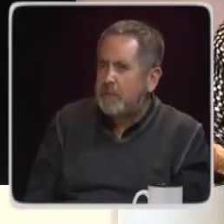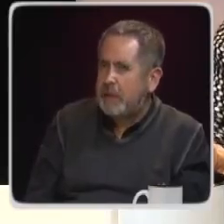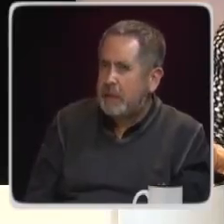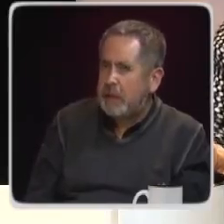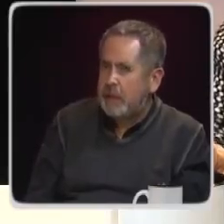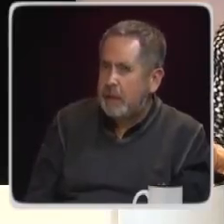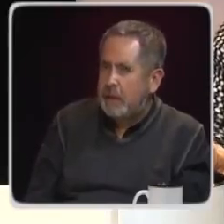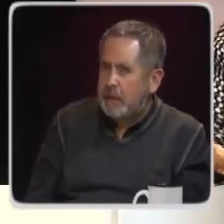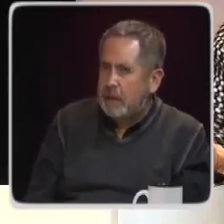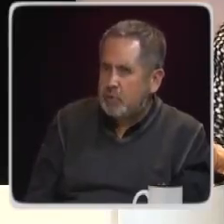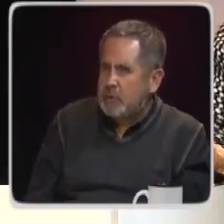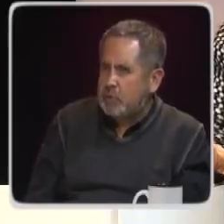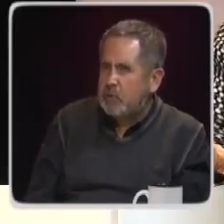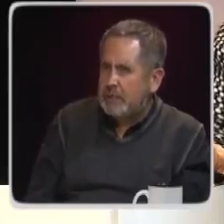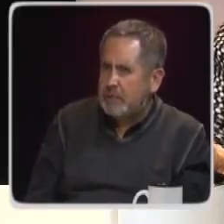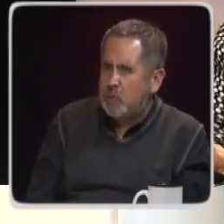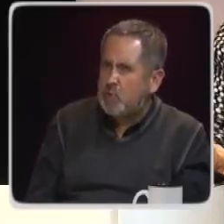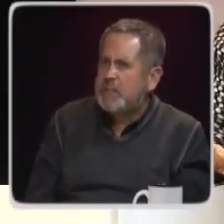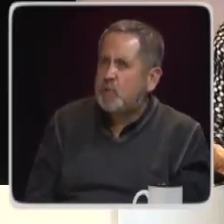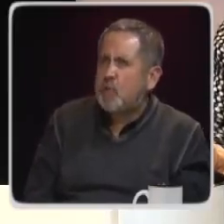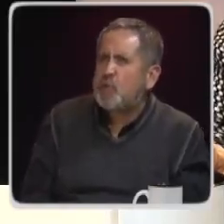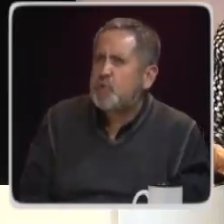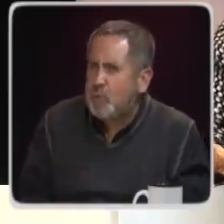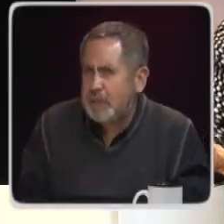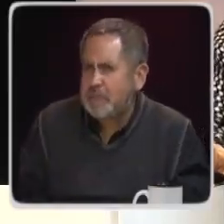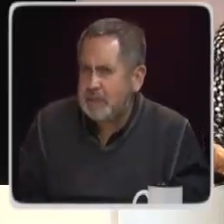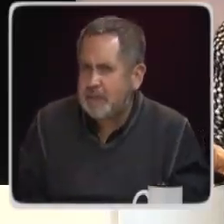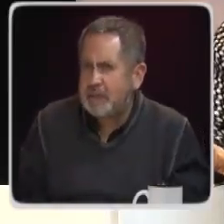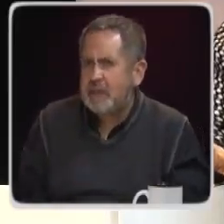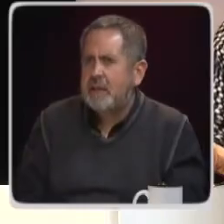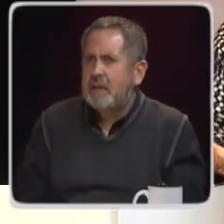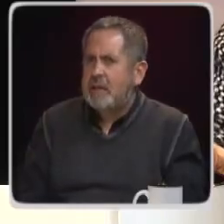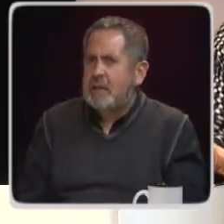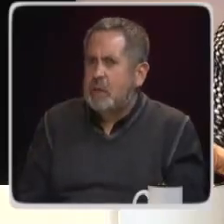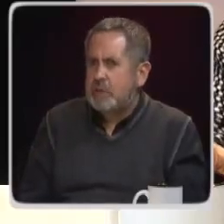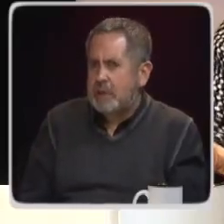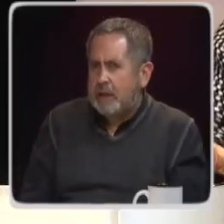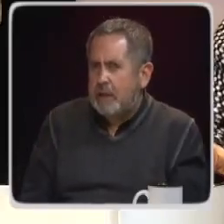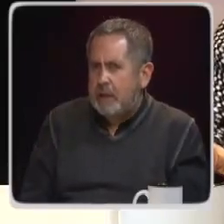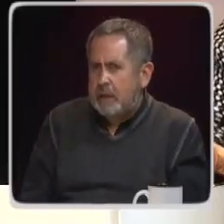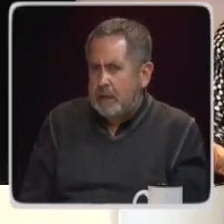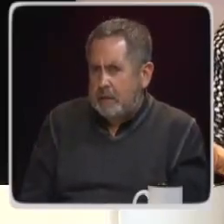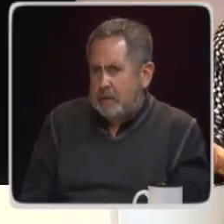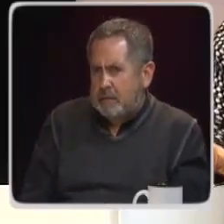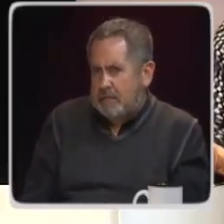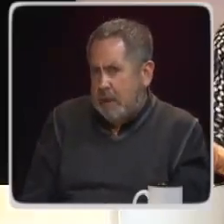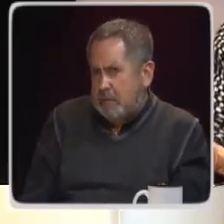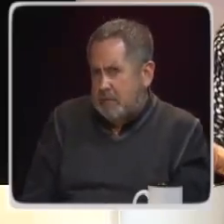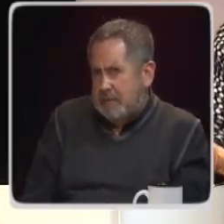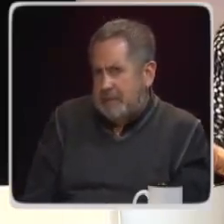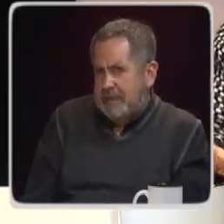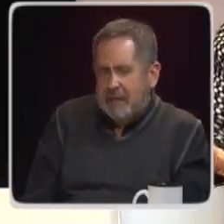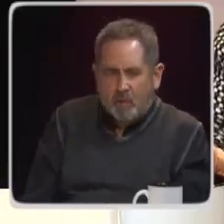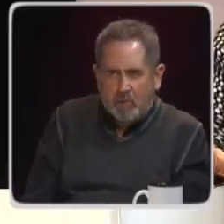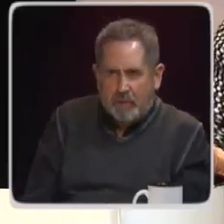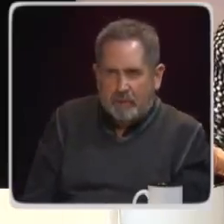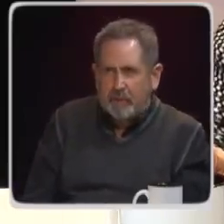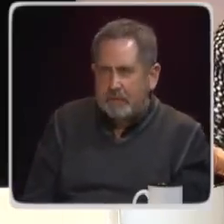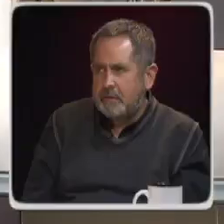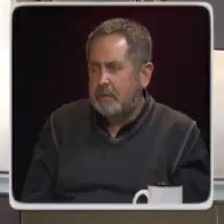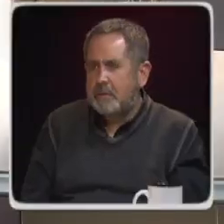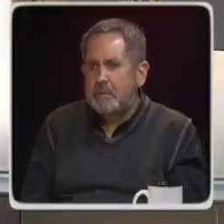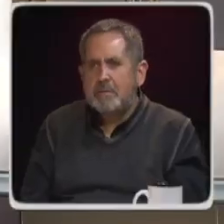bajando de porcentajes. Y es ahí donde muchos grupos parlamentarios estamos pidiendo la resignación de los presupuestos o la etiquetación de